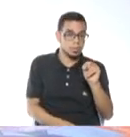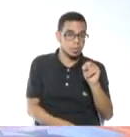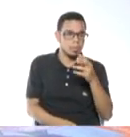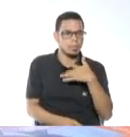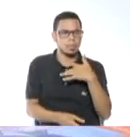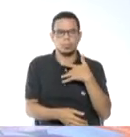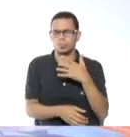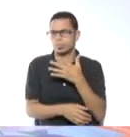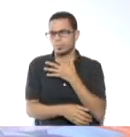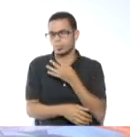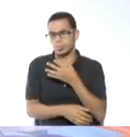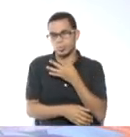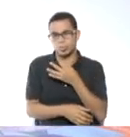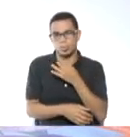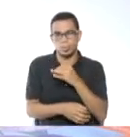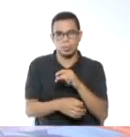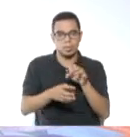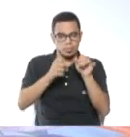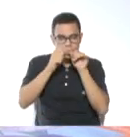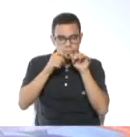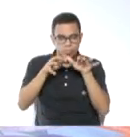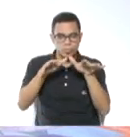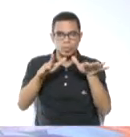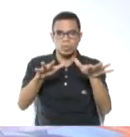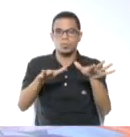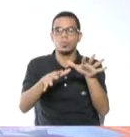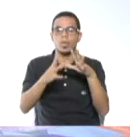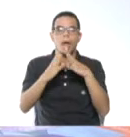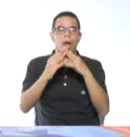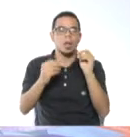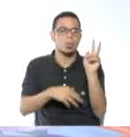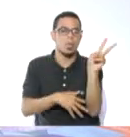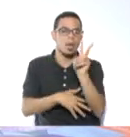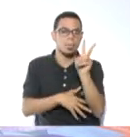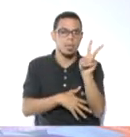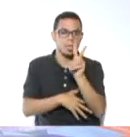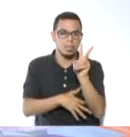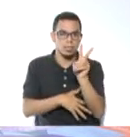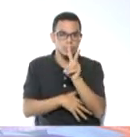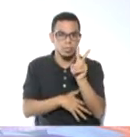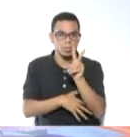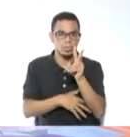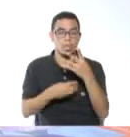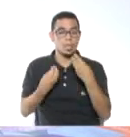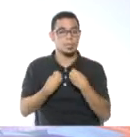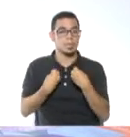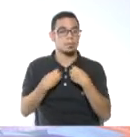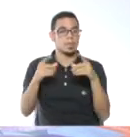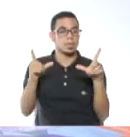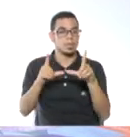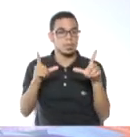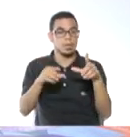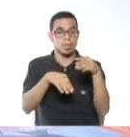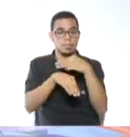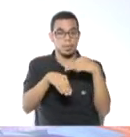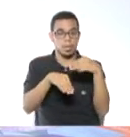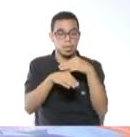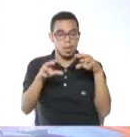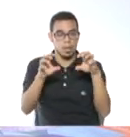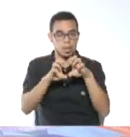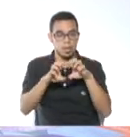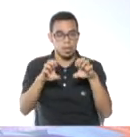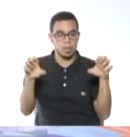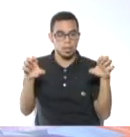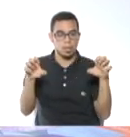un placer y privilegio llegar a los hogares venezolanos a través de la señal de Vive TV y del Ministerio del Poder